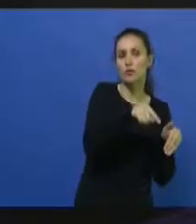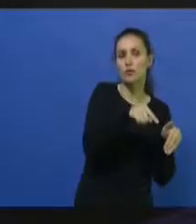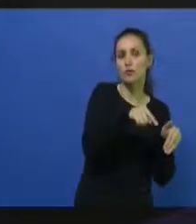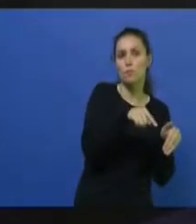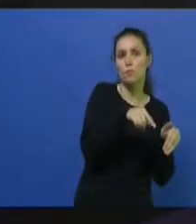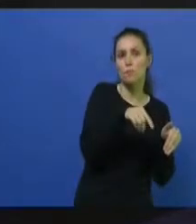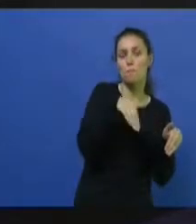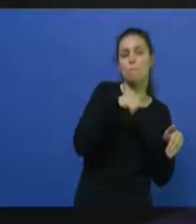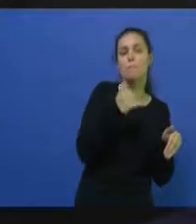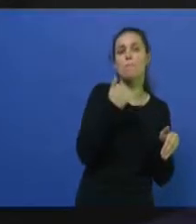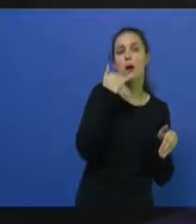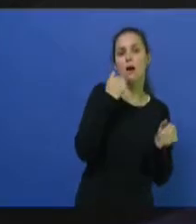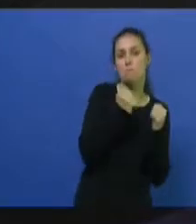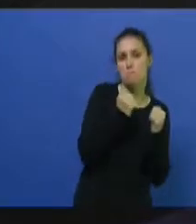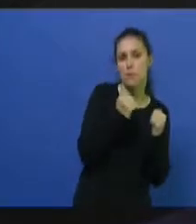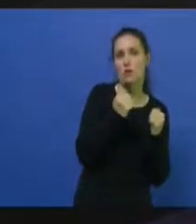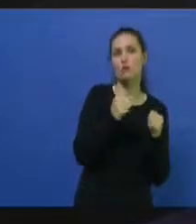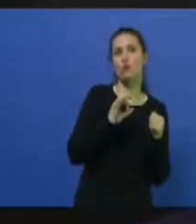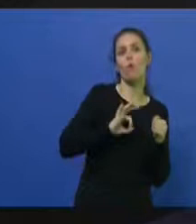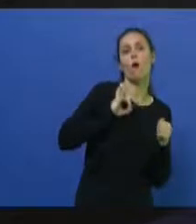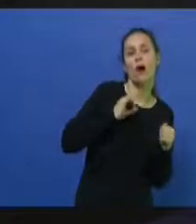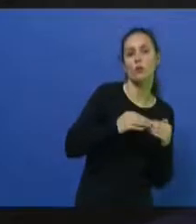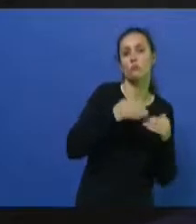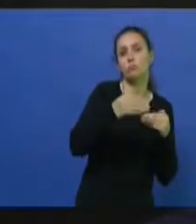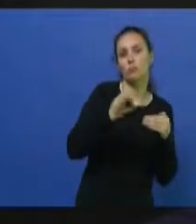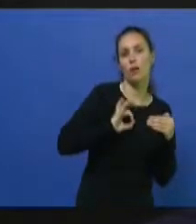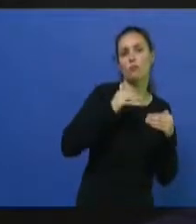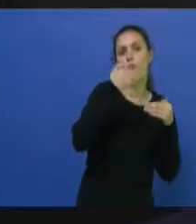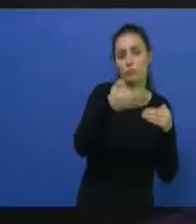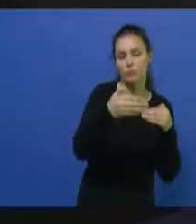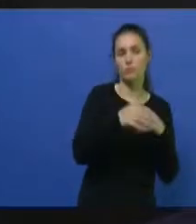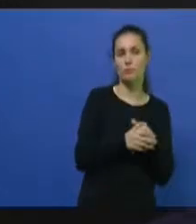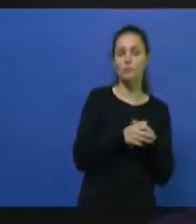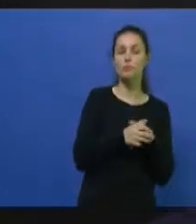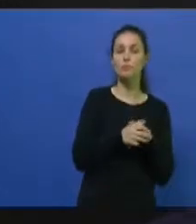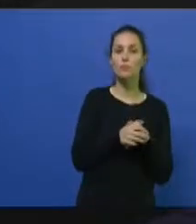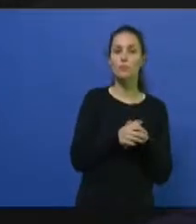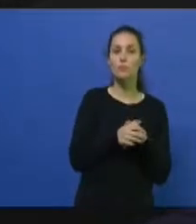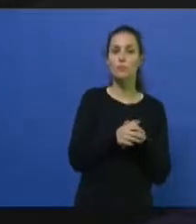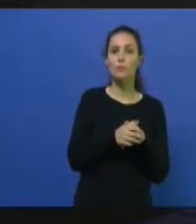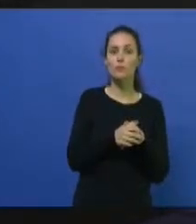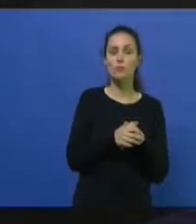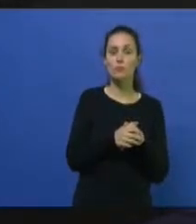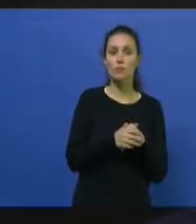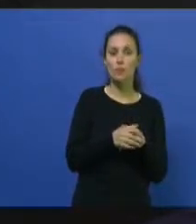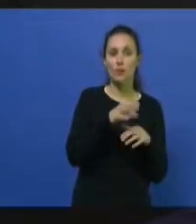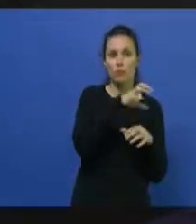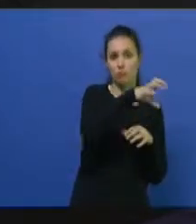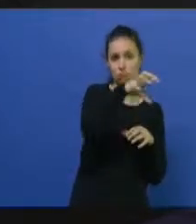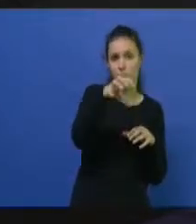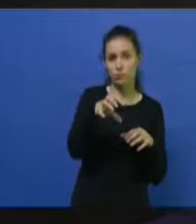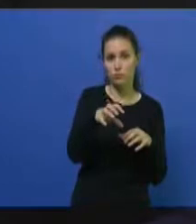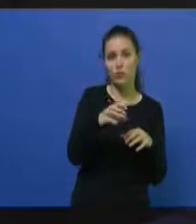mayo de cada año. De cada año posterior al año que se elige intendente, ¿no? O sea que los centros vecinales que están en ejercicio